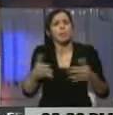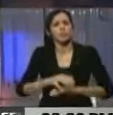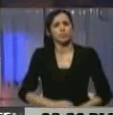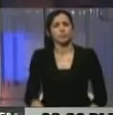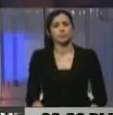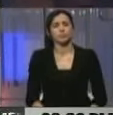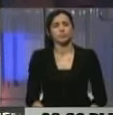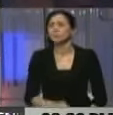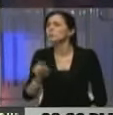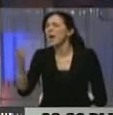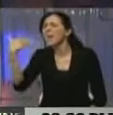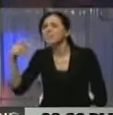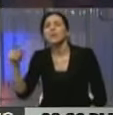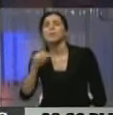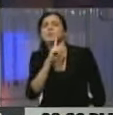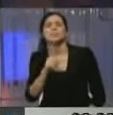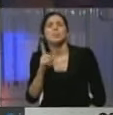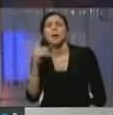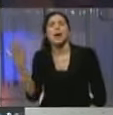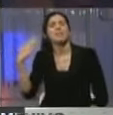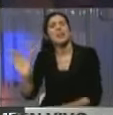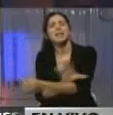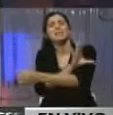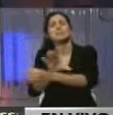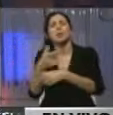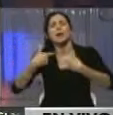Aristóbulo? ¿Cómo es que decía la canción